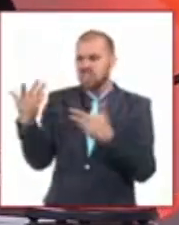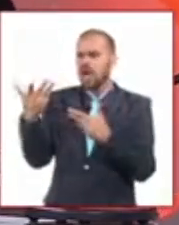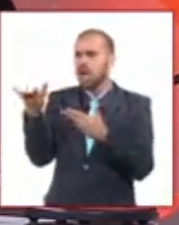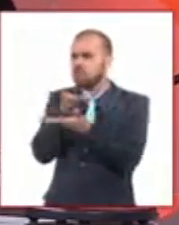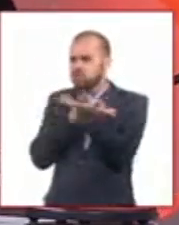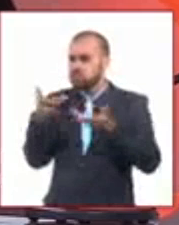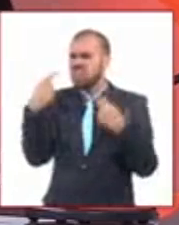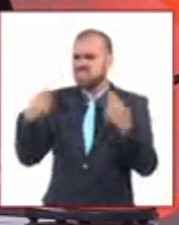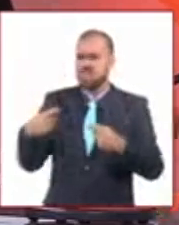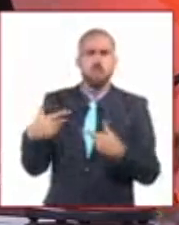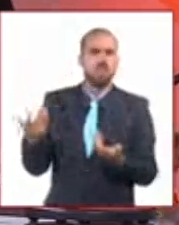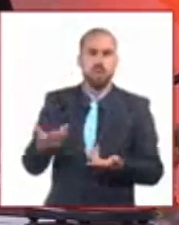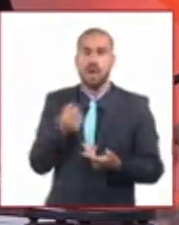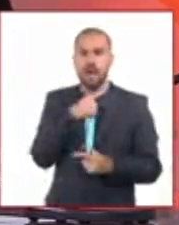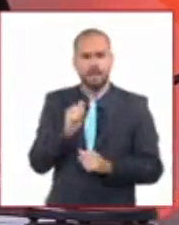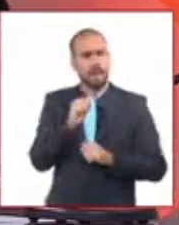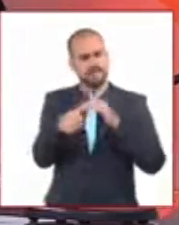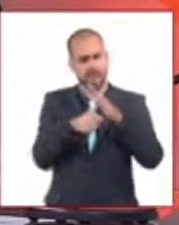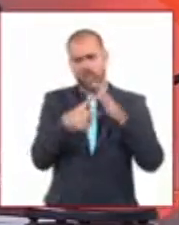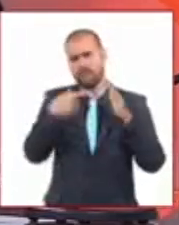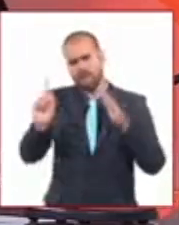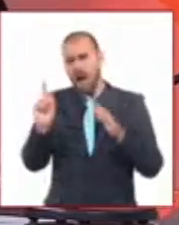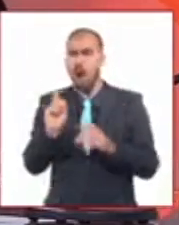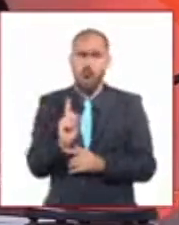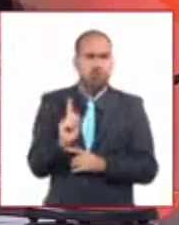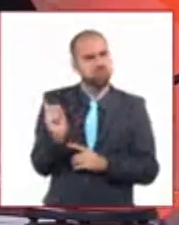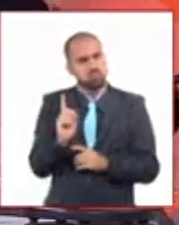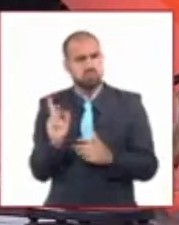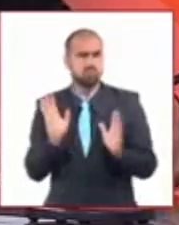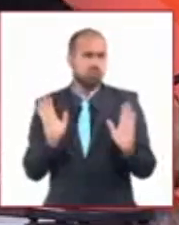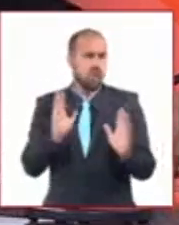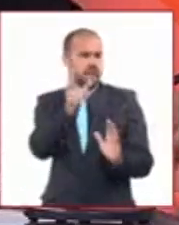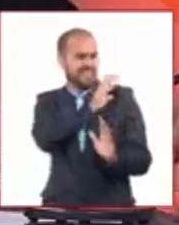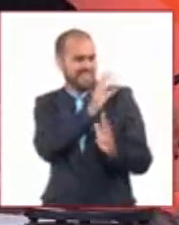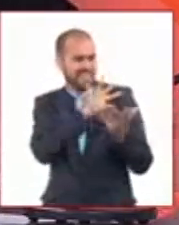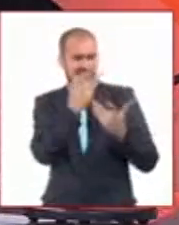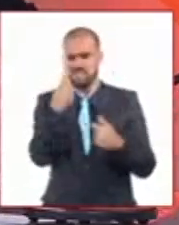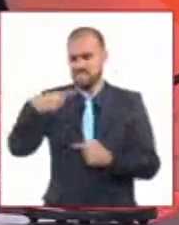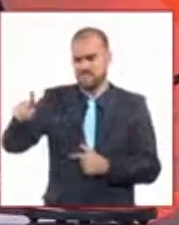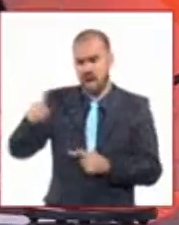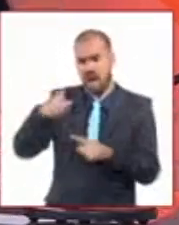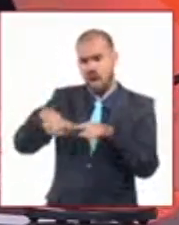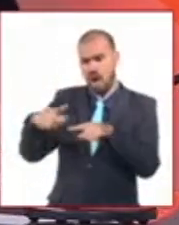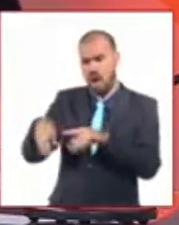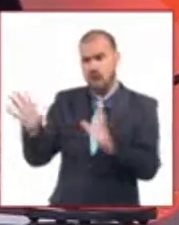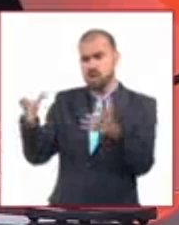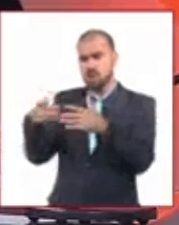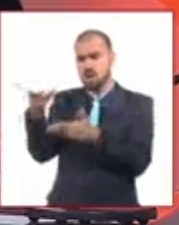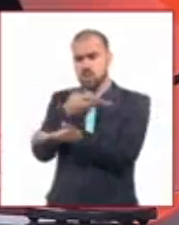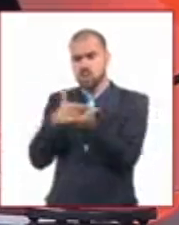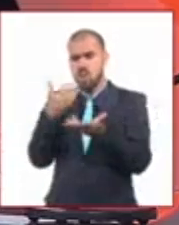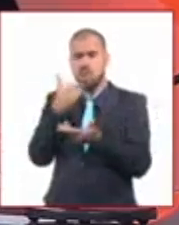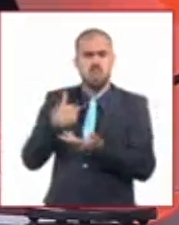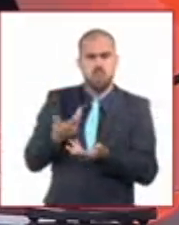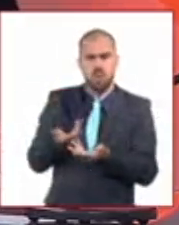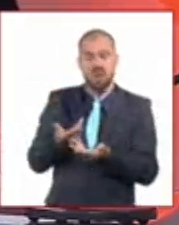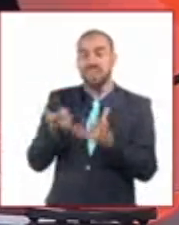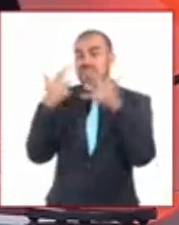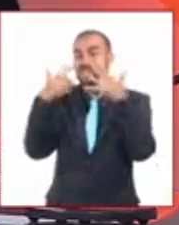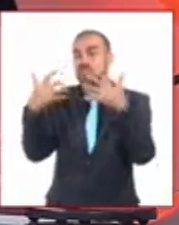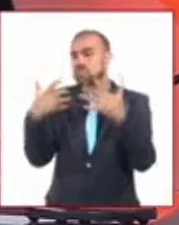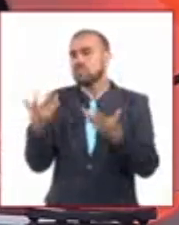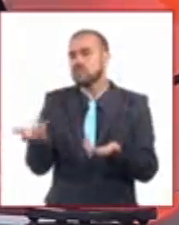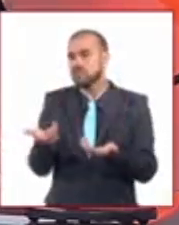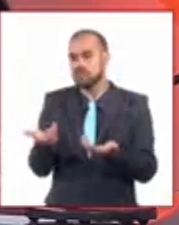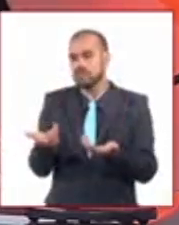de cuántos presidentes van gogh presidentes no van o cuánto cuál será el quórum que tendrá esta esta cumbre lo importante primero